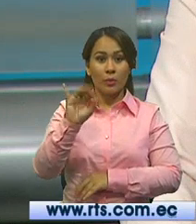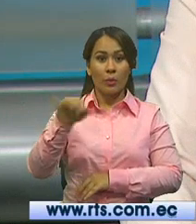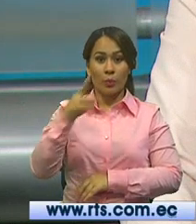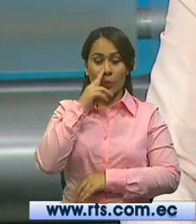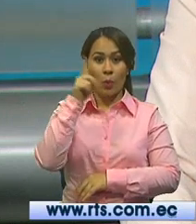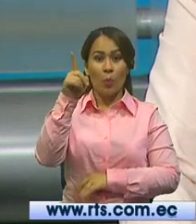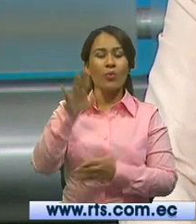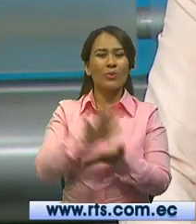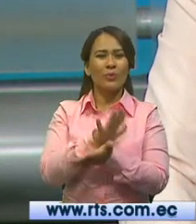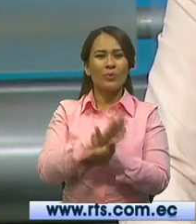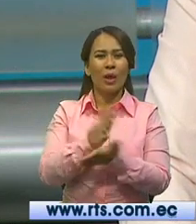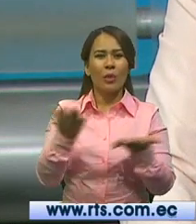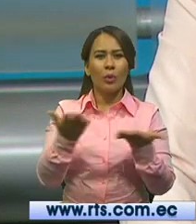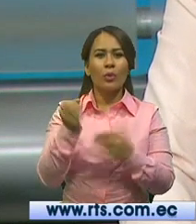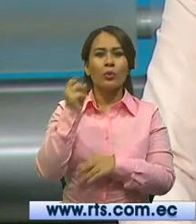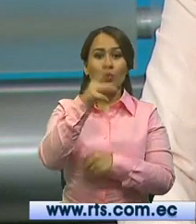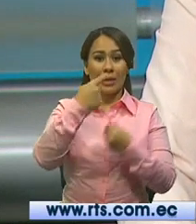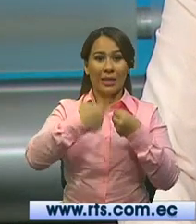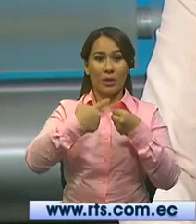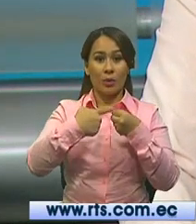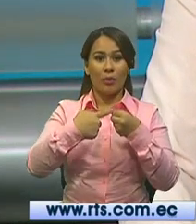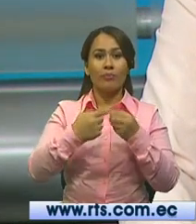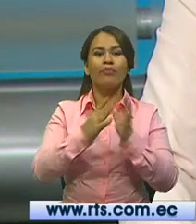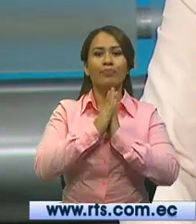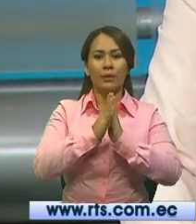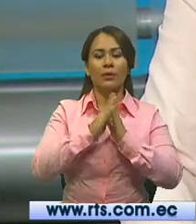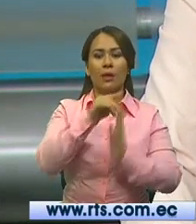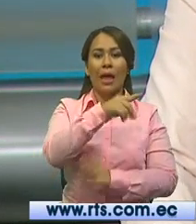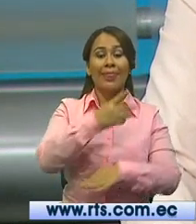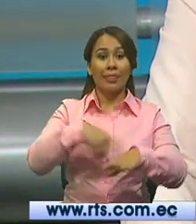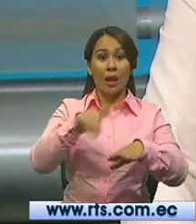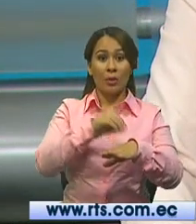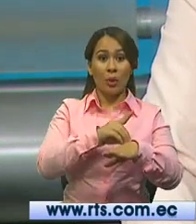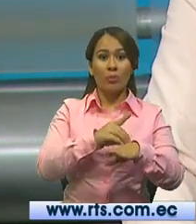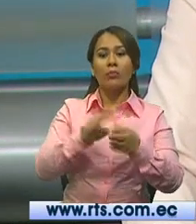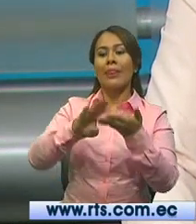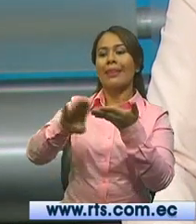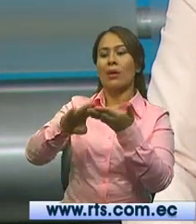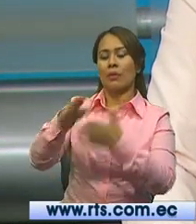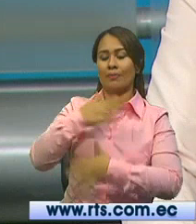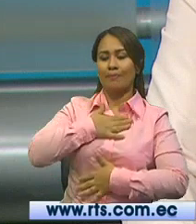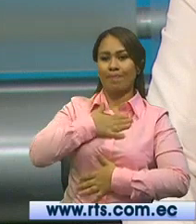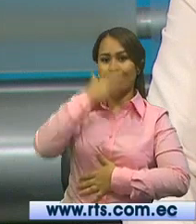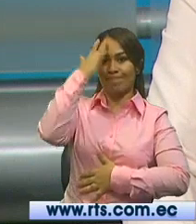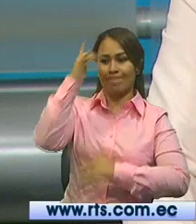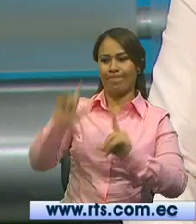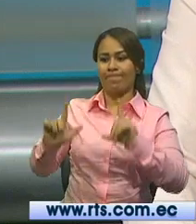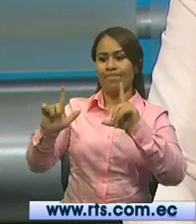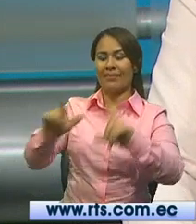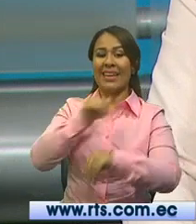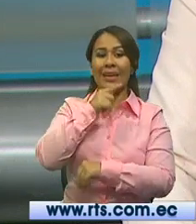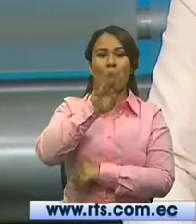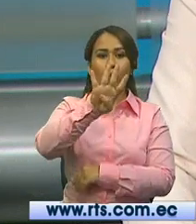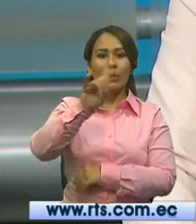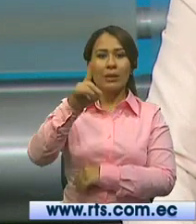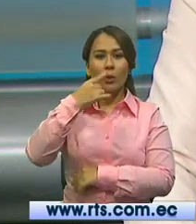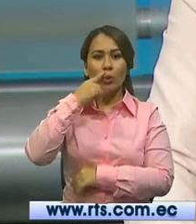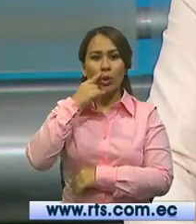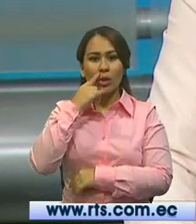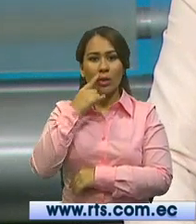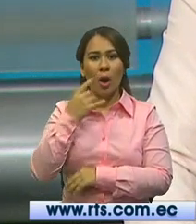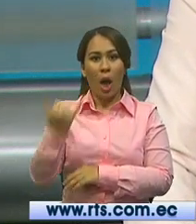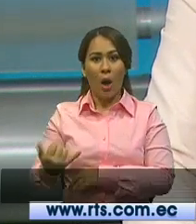institución educativa del sur de la capital pidiera disculpas públicas y develara una placa en honor a 41 niños,